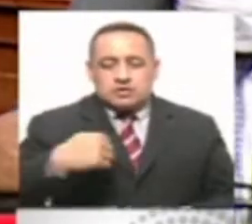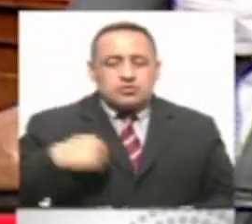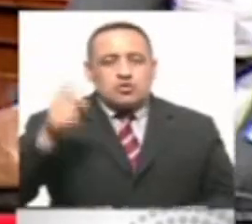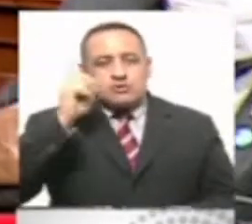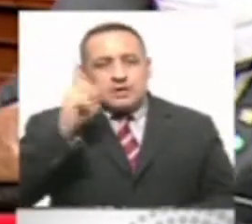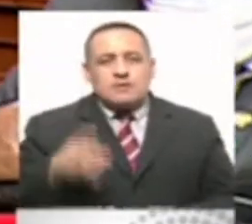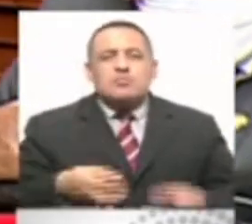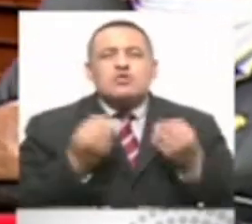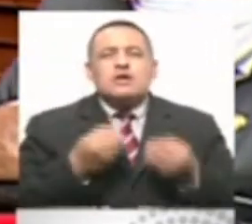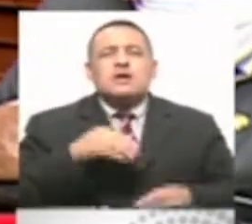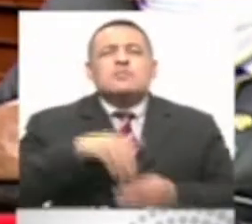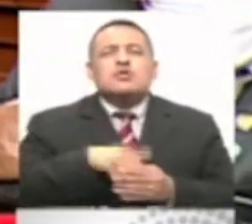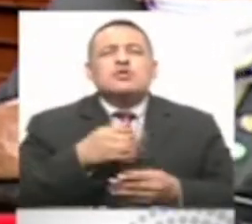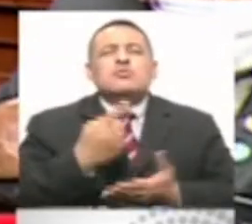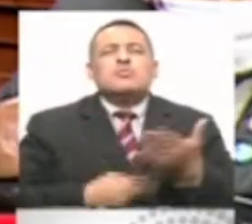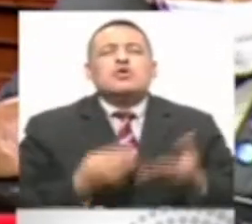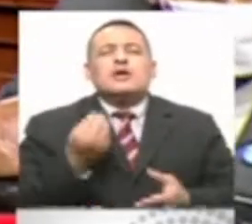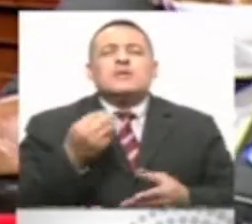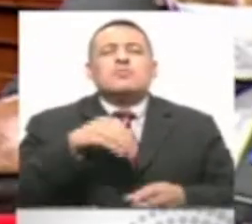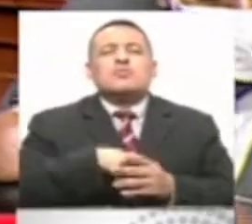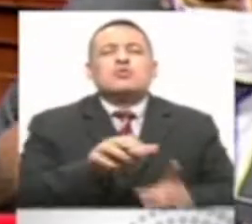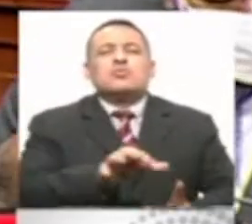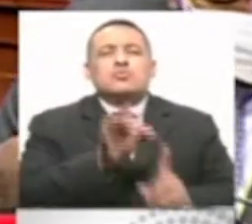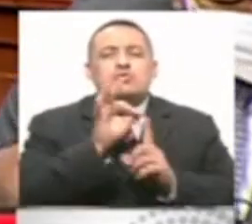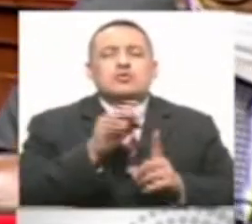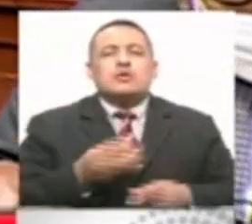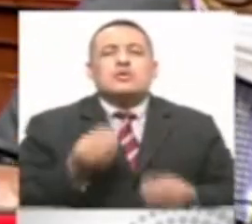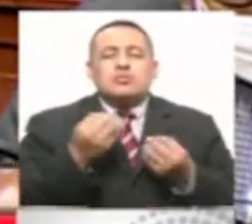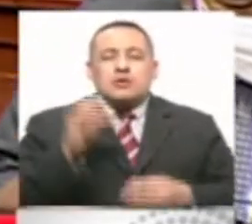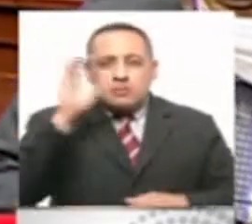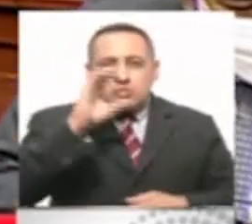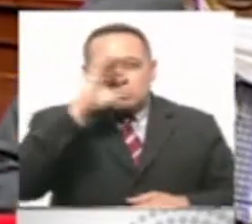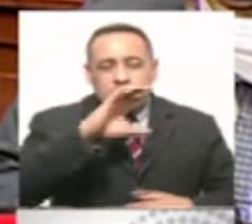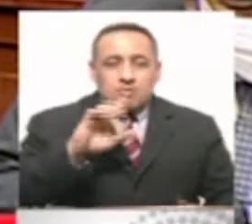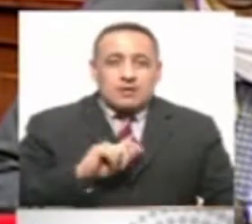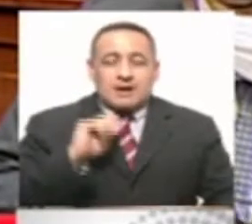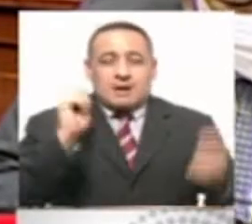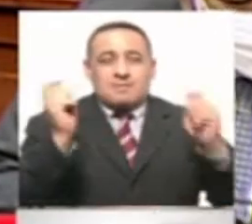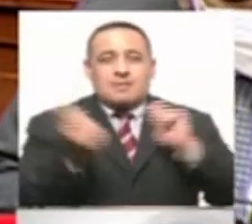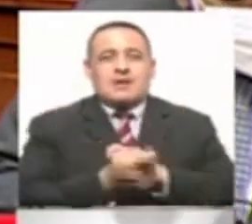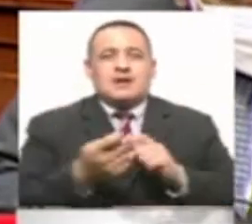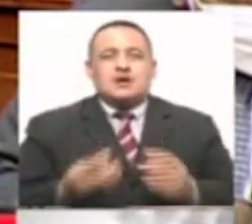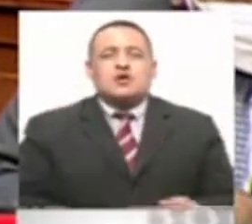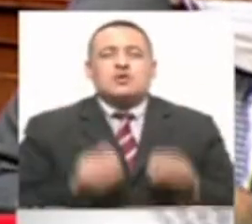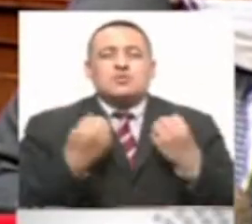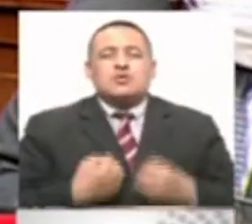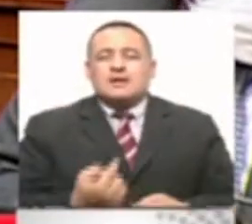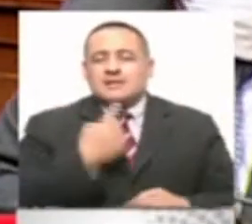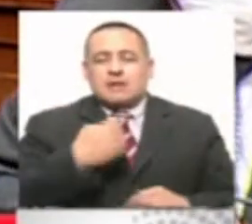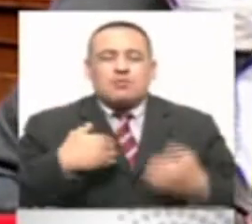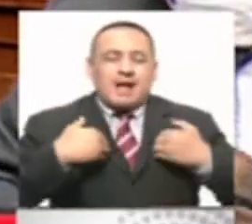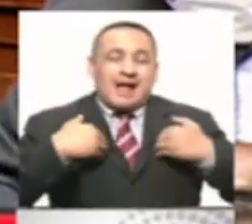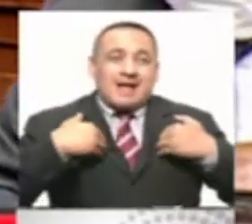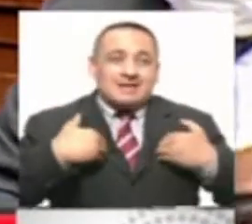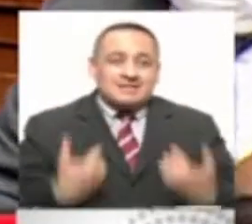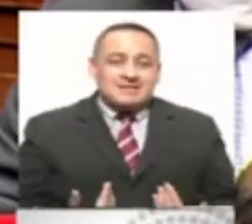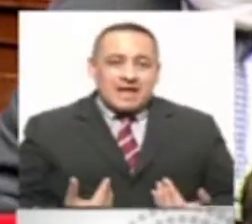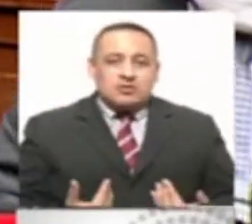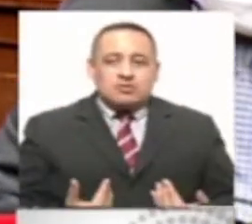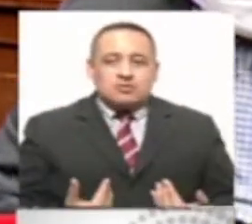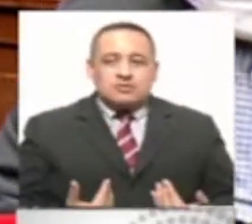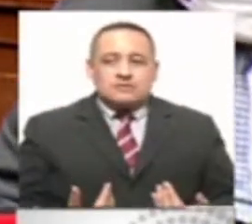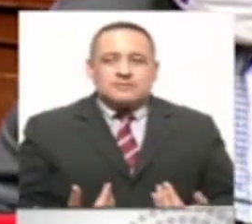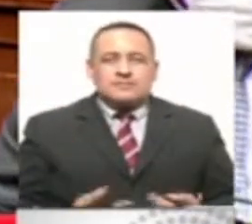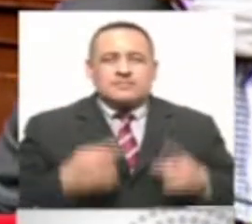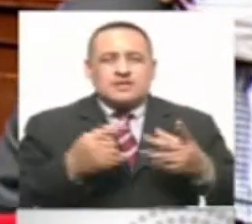fuimos elegidos? Porque buscamos el cambio. Porque estamos cansados de